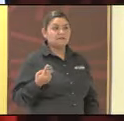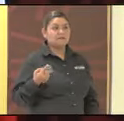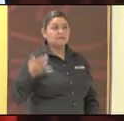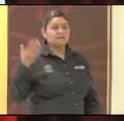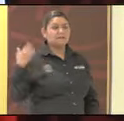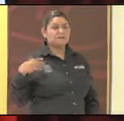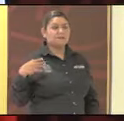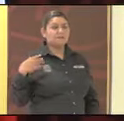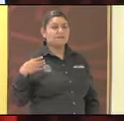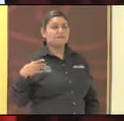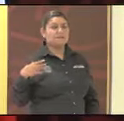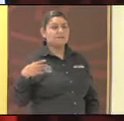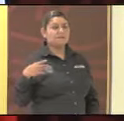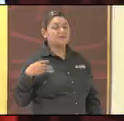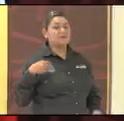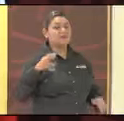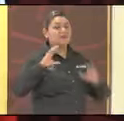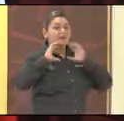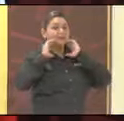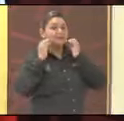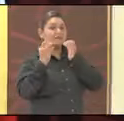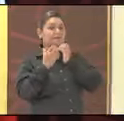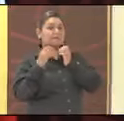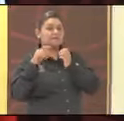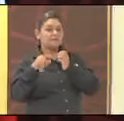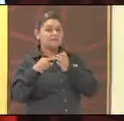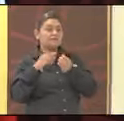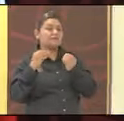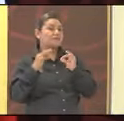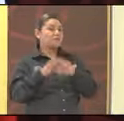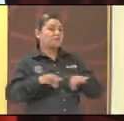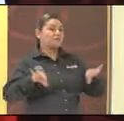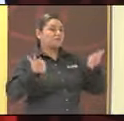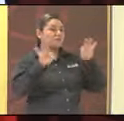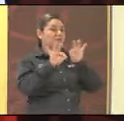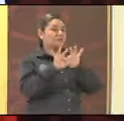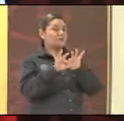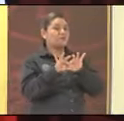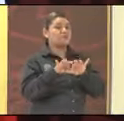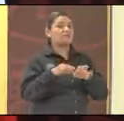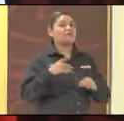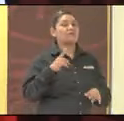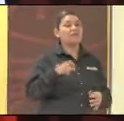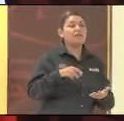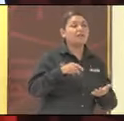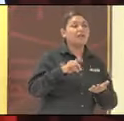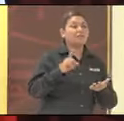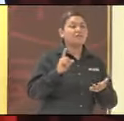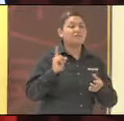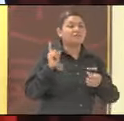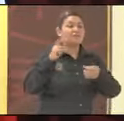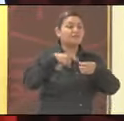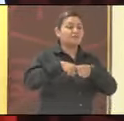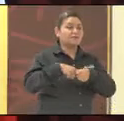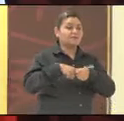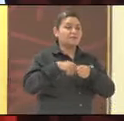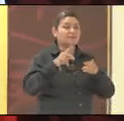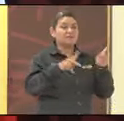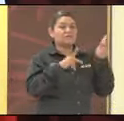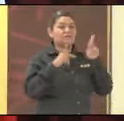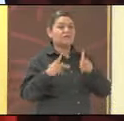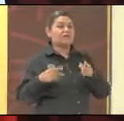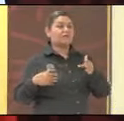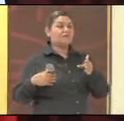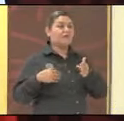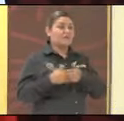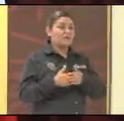tuvimos en la sesión de Cabildo otro punto muy importante, la suscripción de los programas microcréditos de